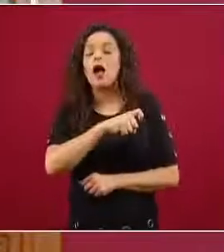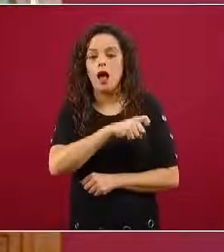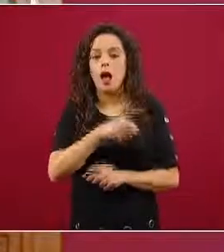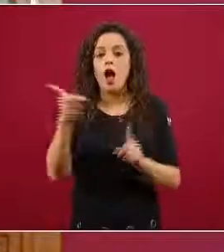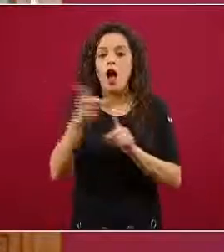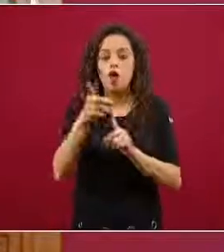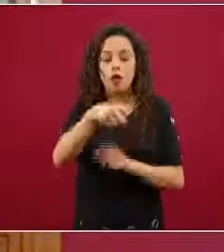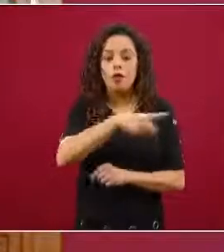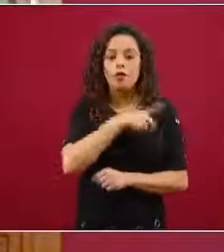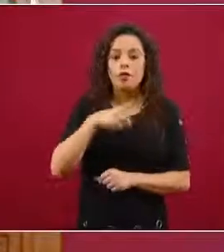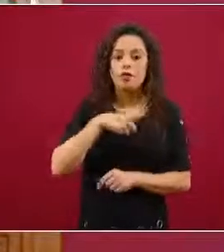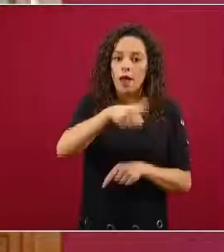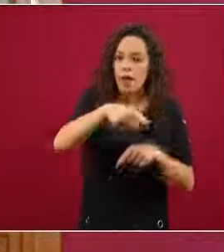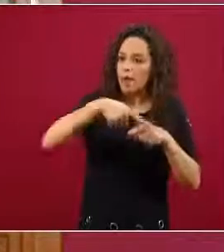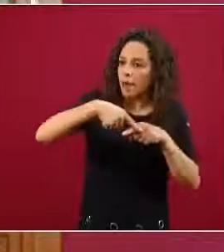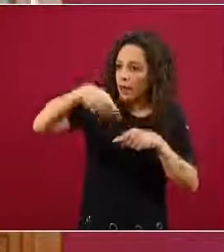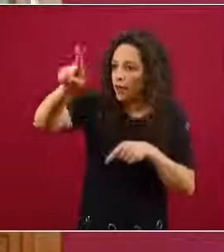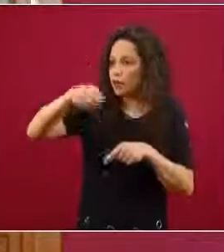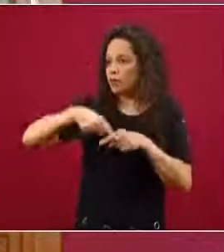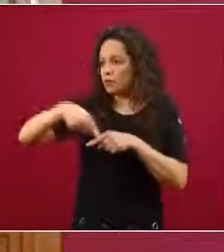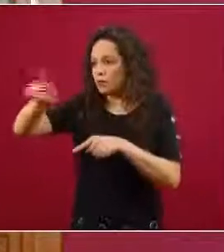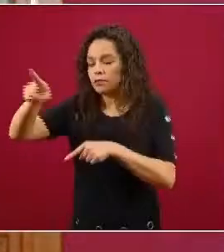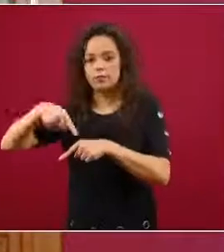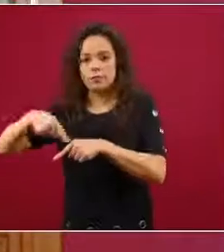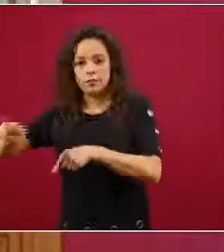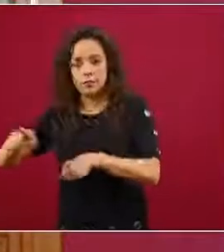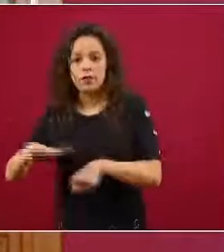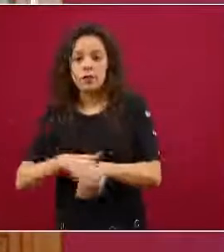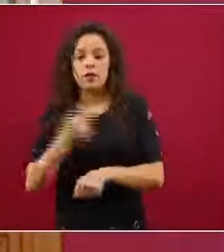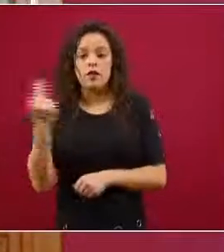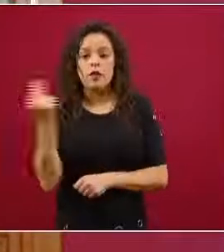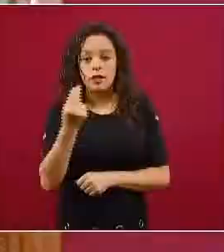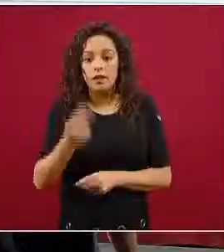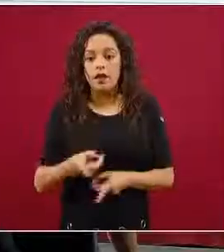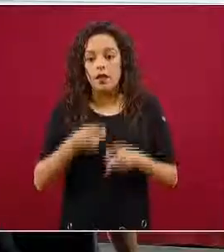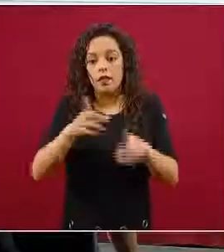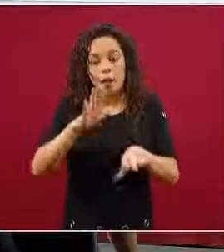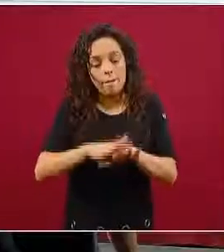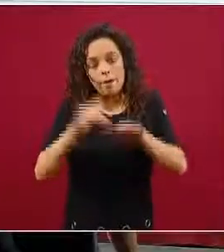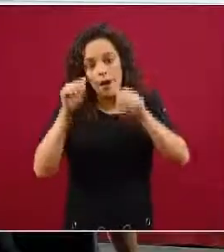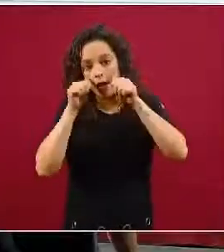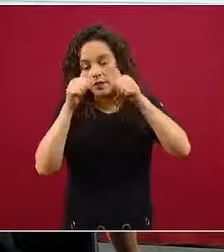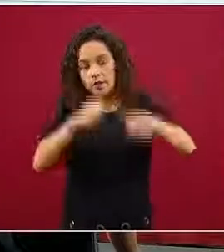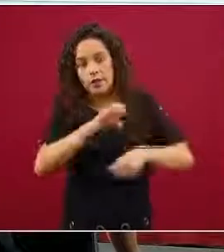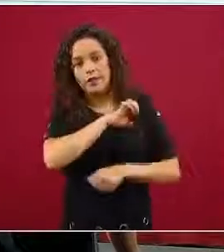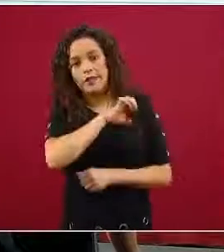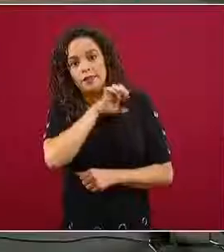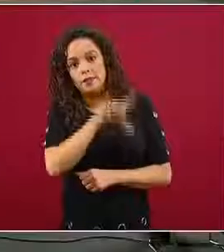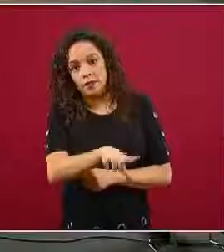presentando una complicación y que van requiriendo acceso a un nivel de atención más